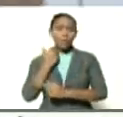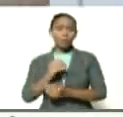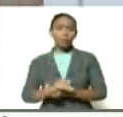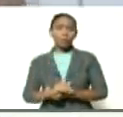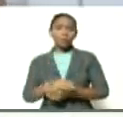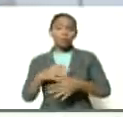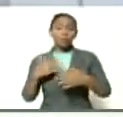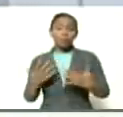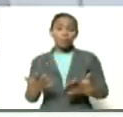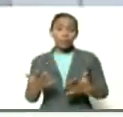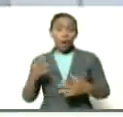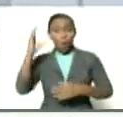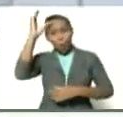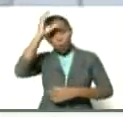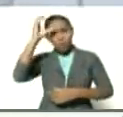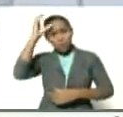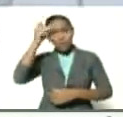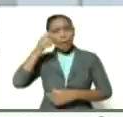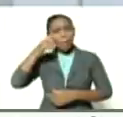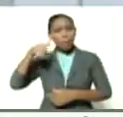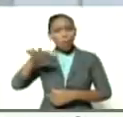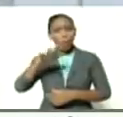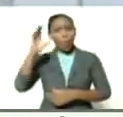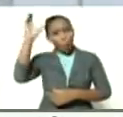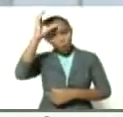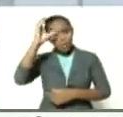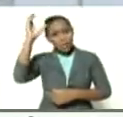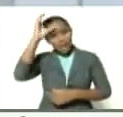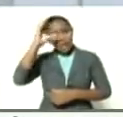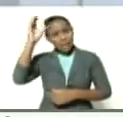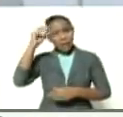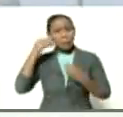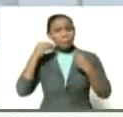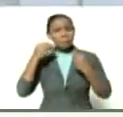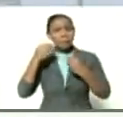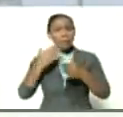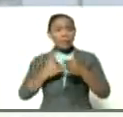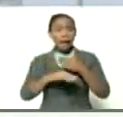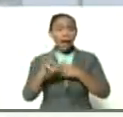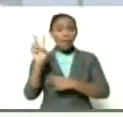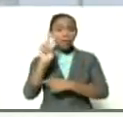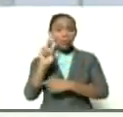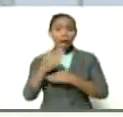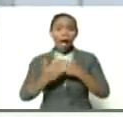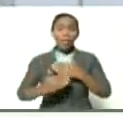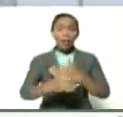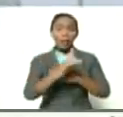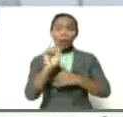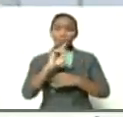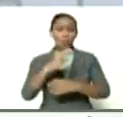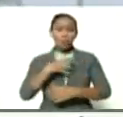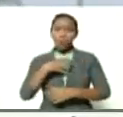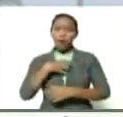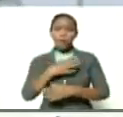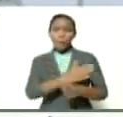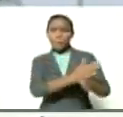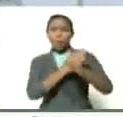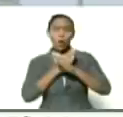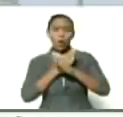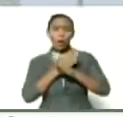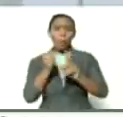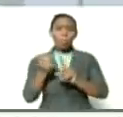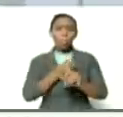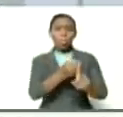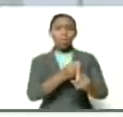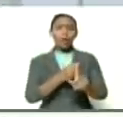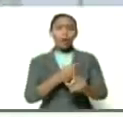Así que la conciencia de nuestro pueblo, la conciencia para sacar a Venezuela adelante. No ha podido el bloqueo criminal,